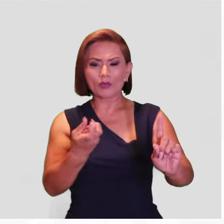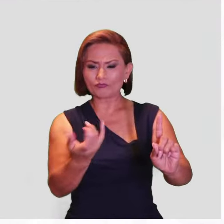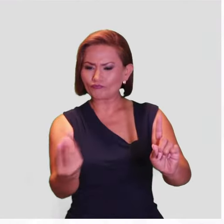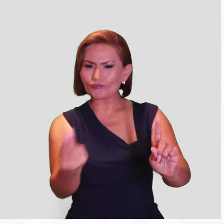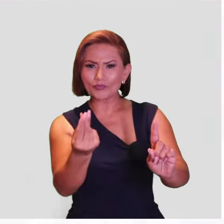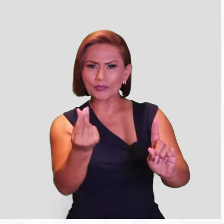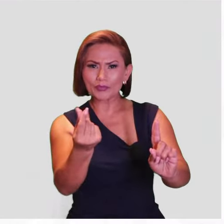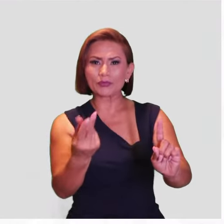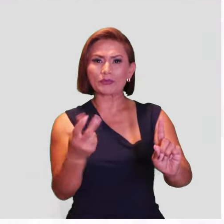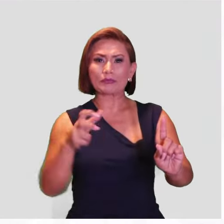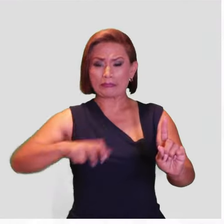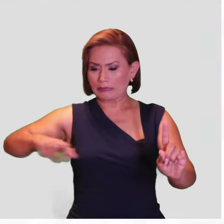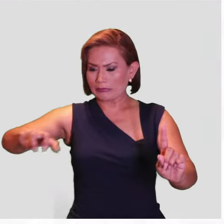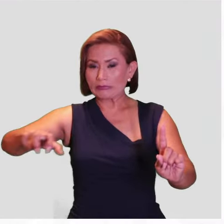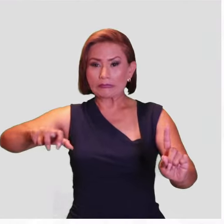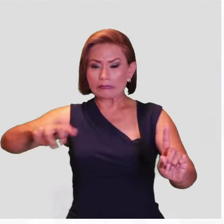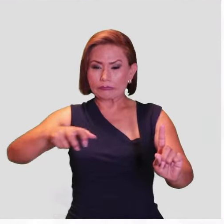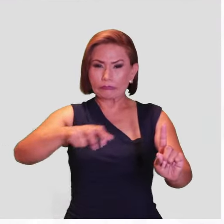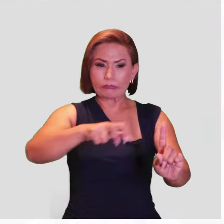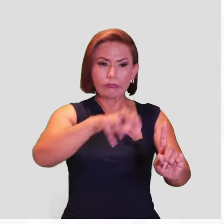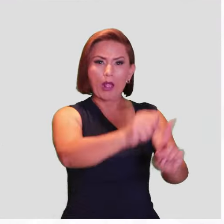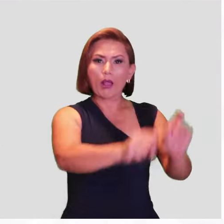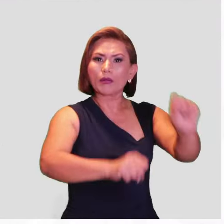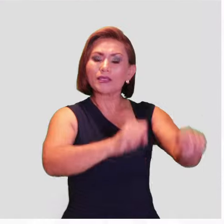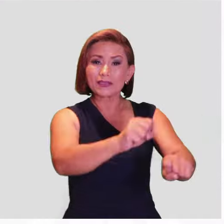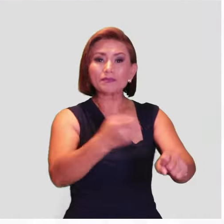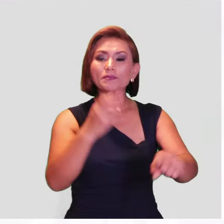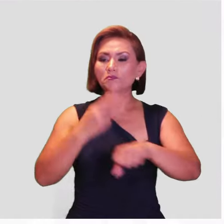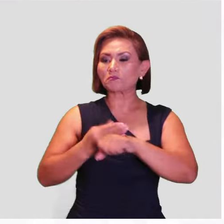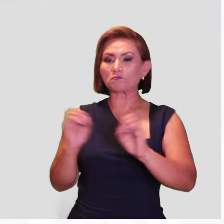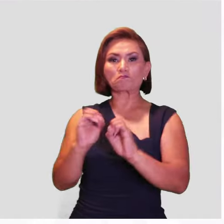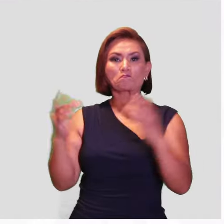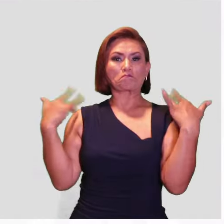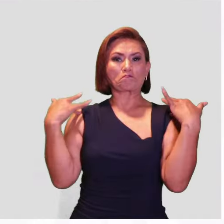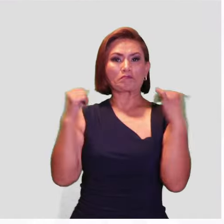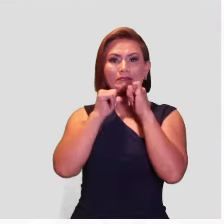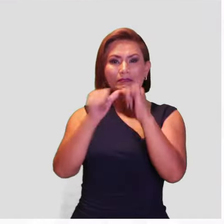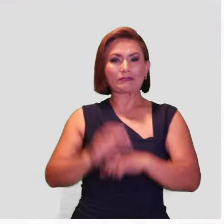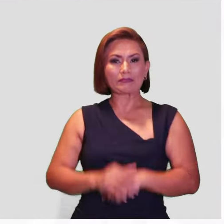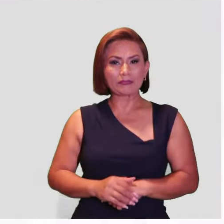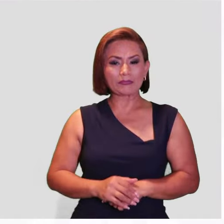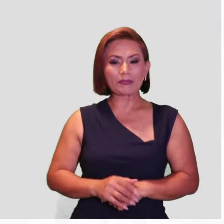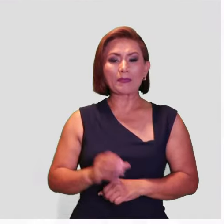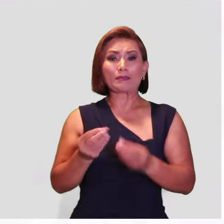ningún responsable. En la parte del sufrimiento y maltrato animal ha crecido de una manera